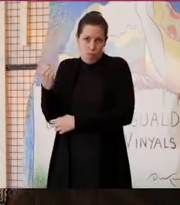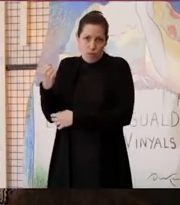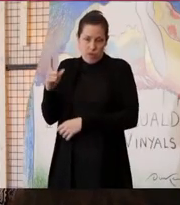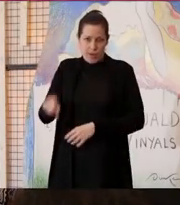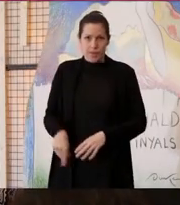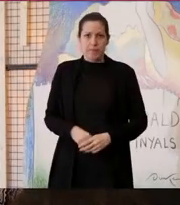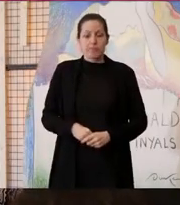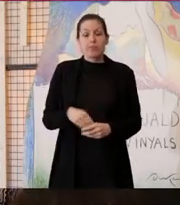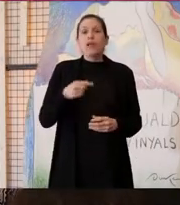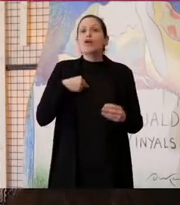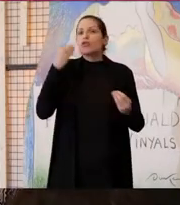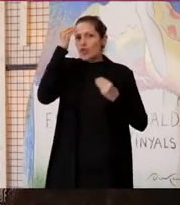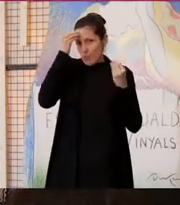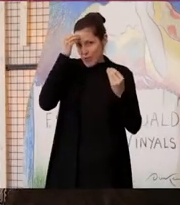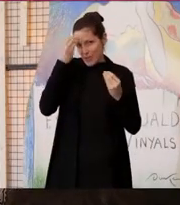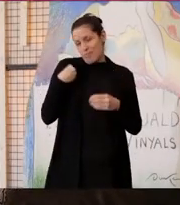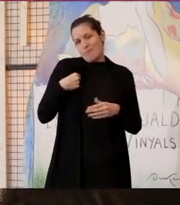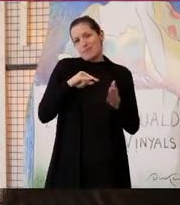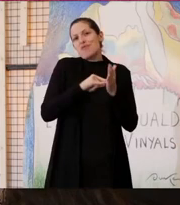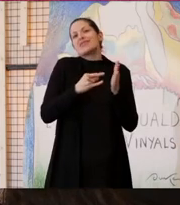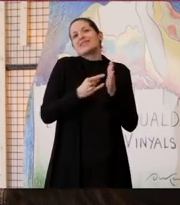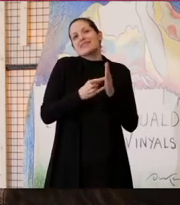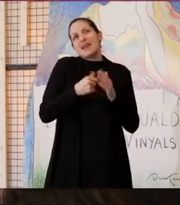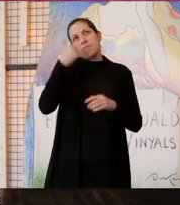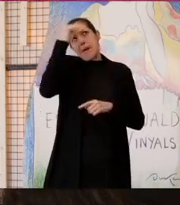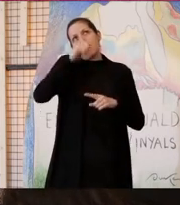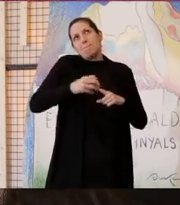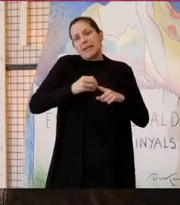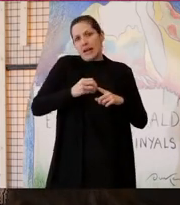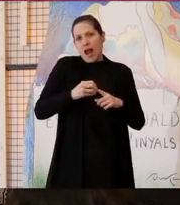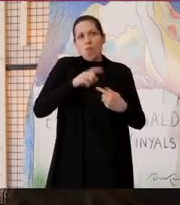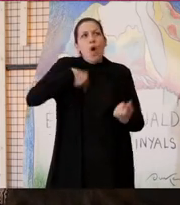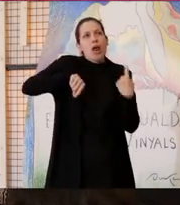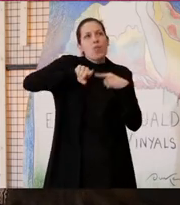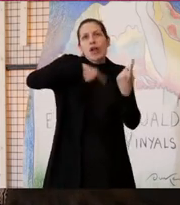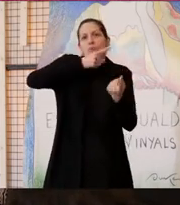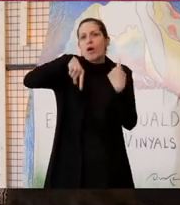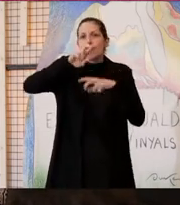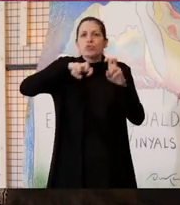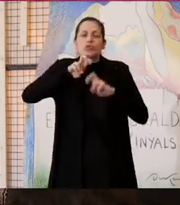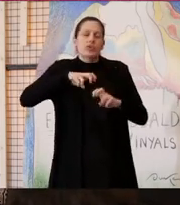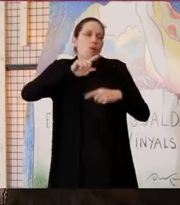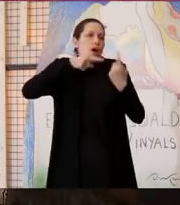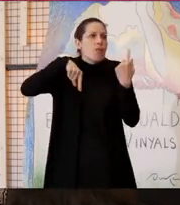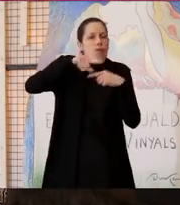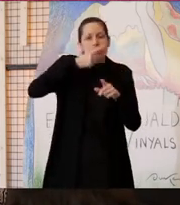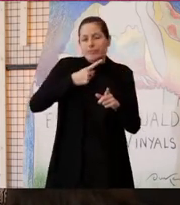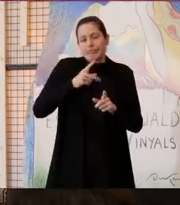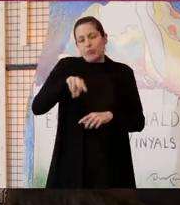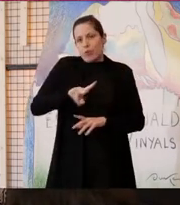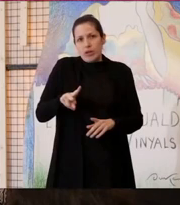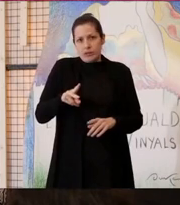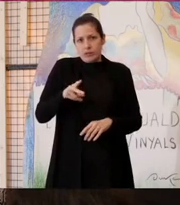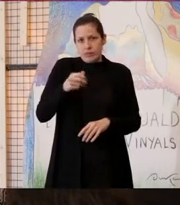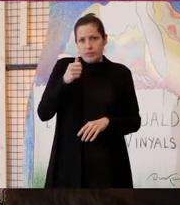es el sistema patriarcal punto es que no hay que darle más vueltas es un sistema patriarcal el que nos